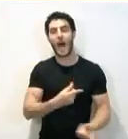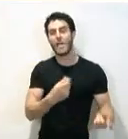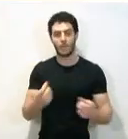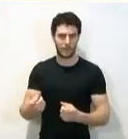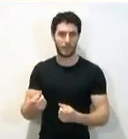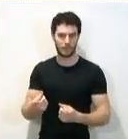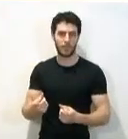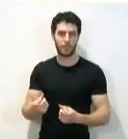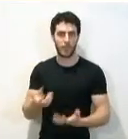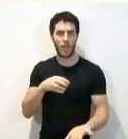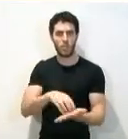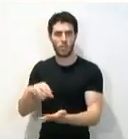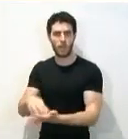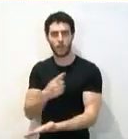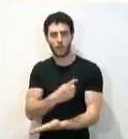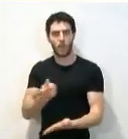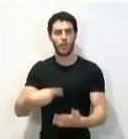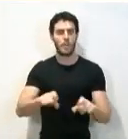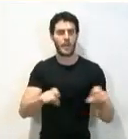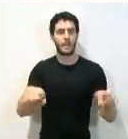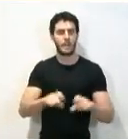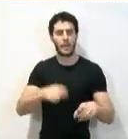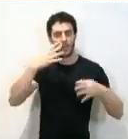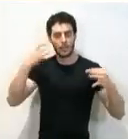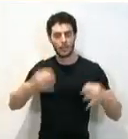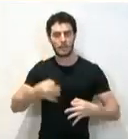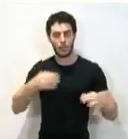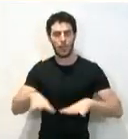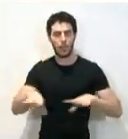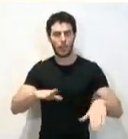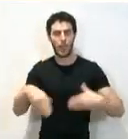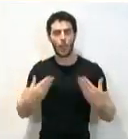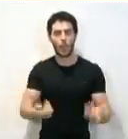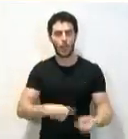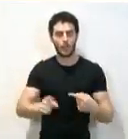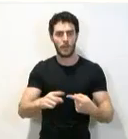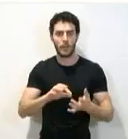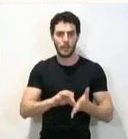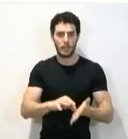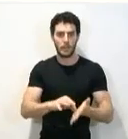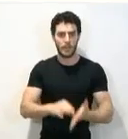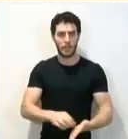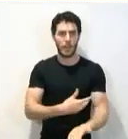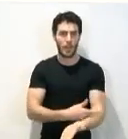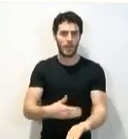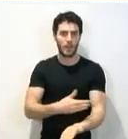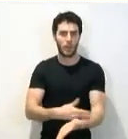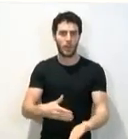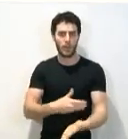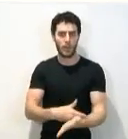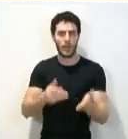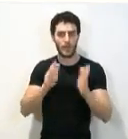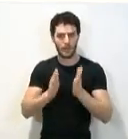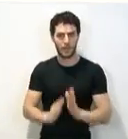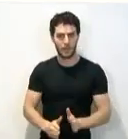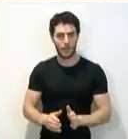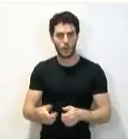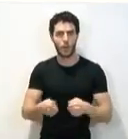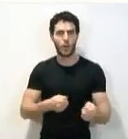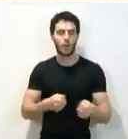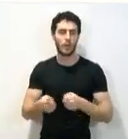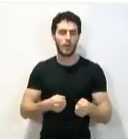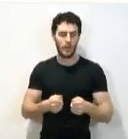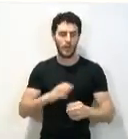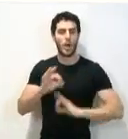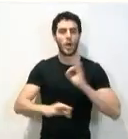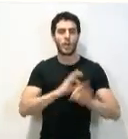cada centro o entidad asegure las siguientes actuaciones: servicios de hematología e inicios de tratamiento, controlar y